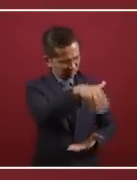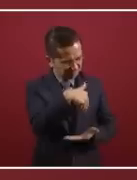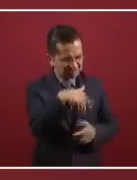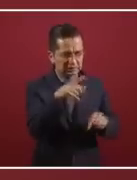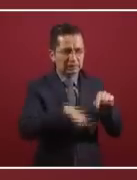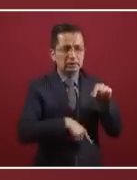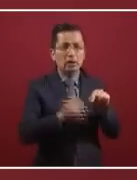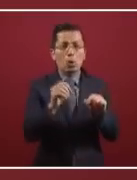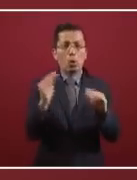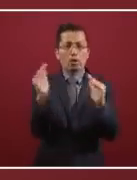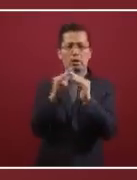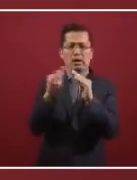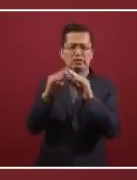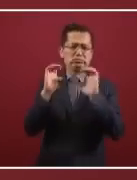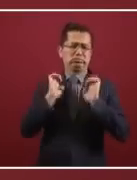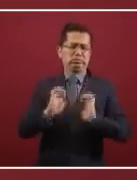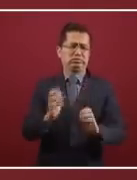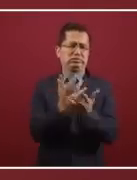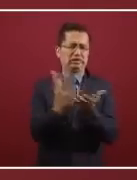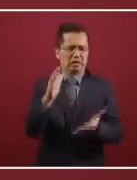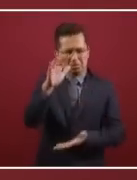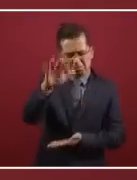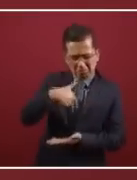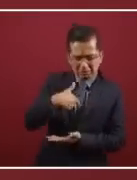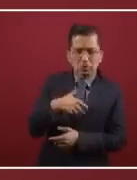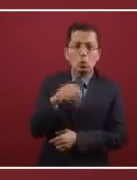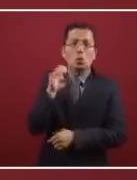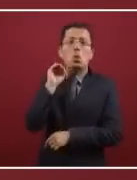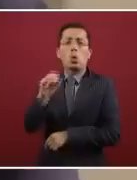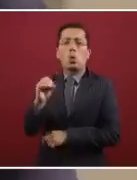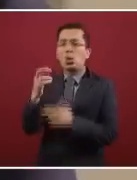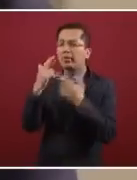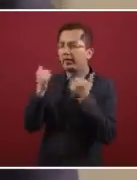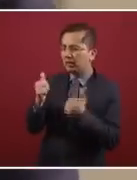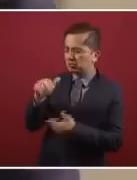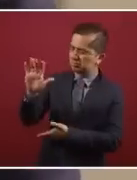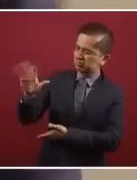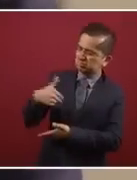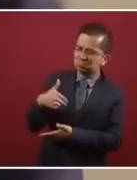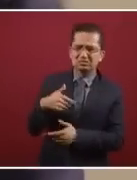una residencia o un rancho o alhajas.